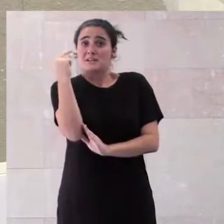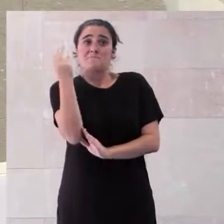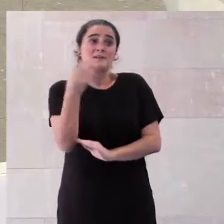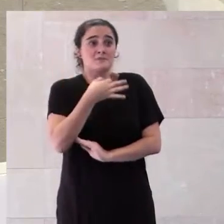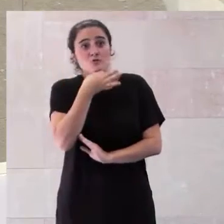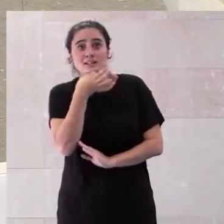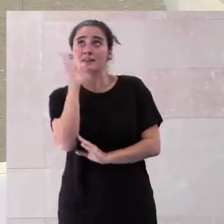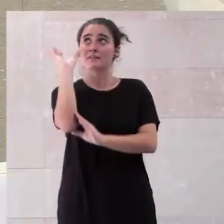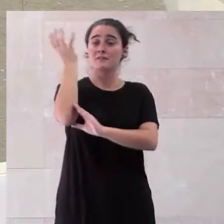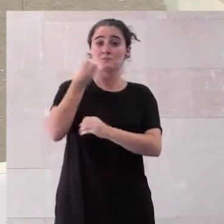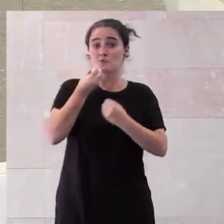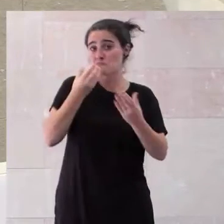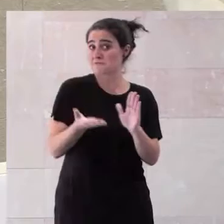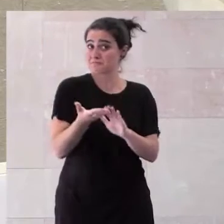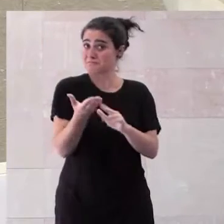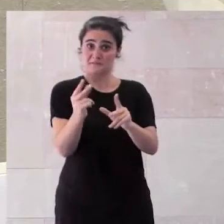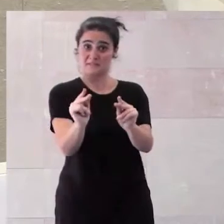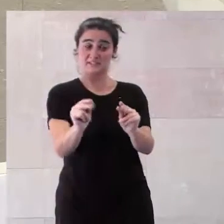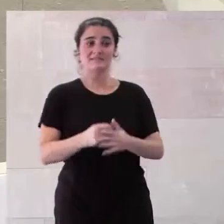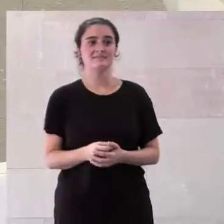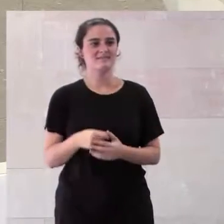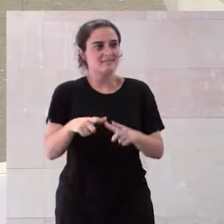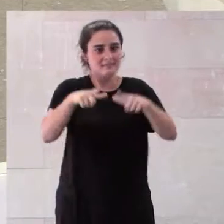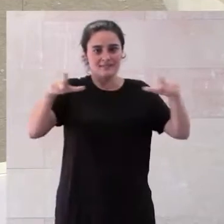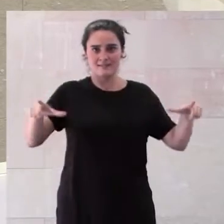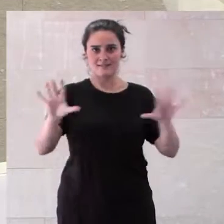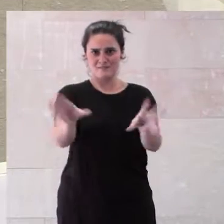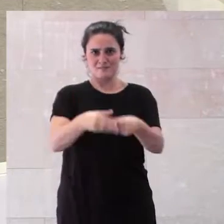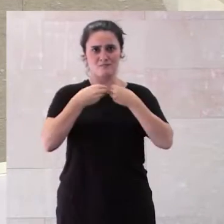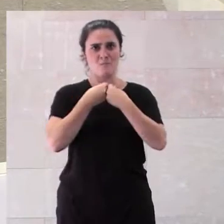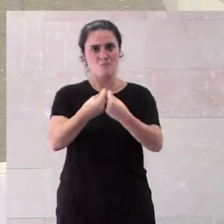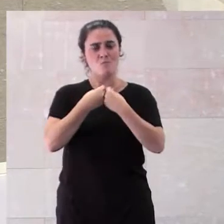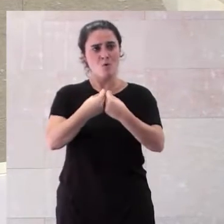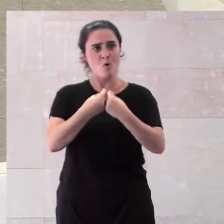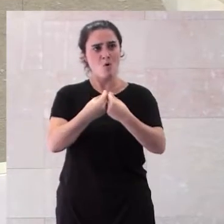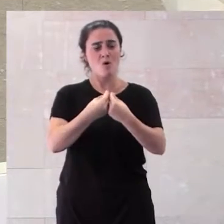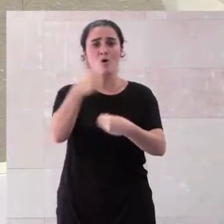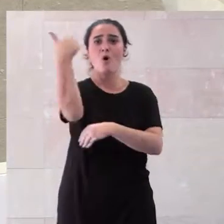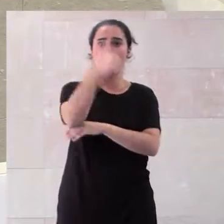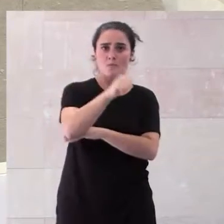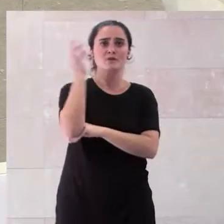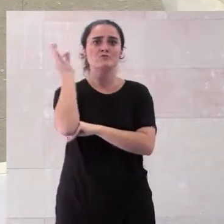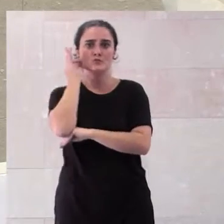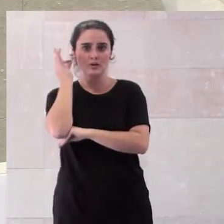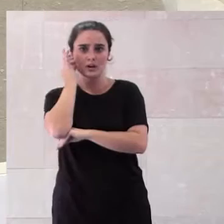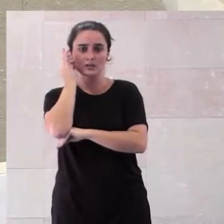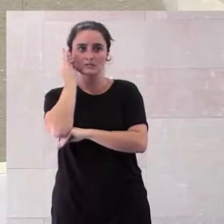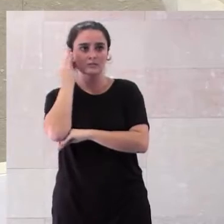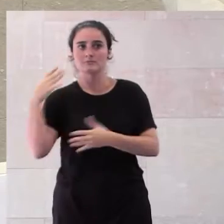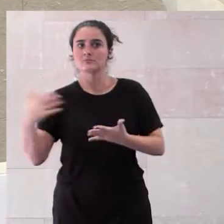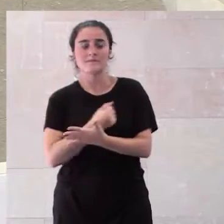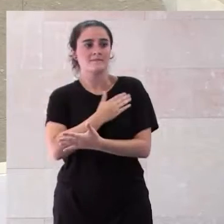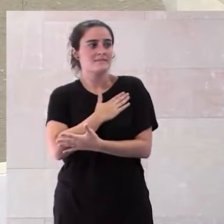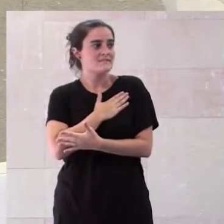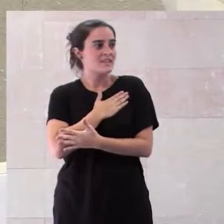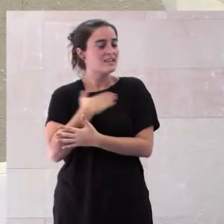tiempo que nos quedan, y esta sala más que llena, ¿no? A rebosar de hombres y mujeres que quieren asistir al